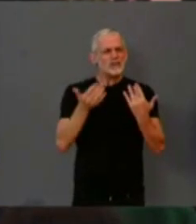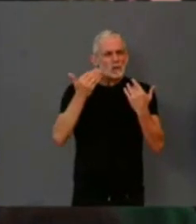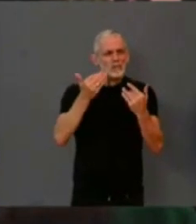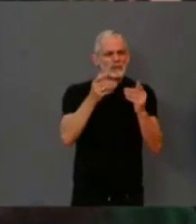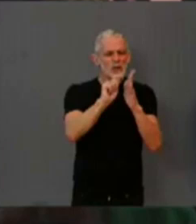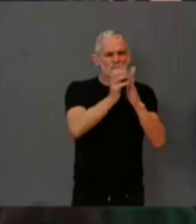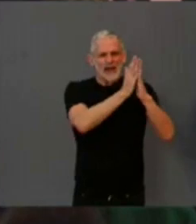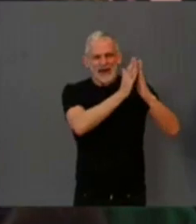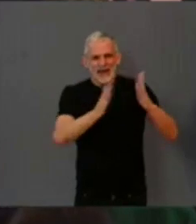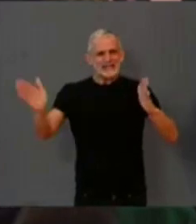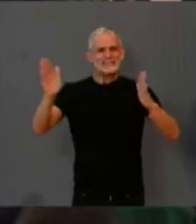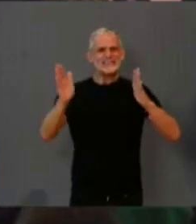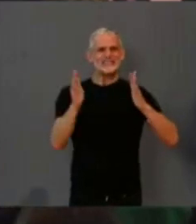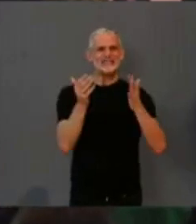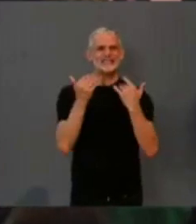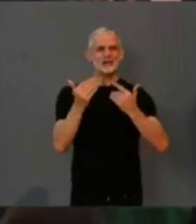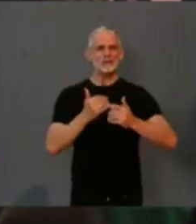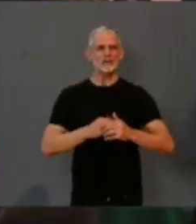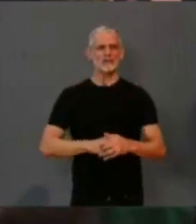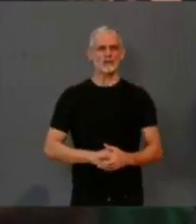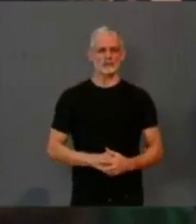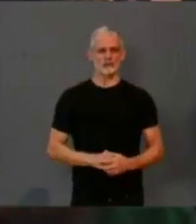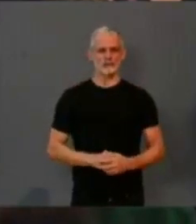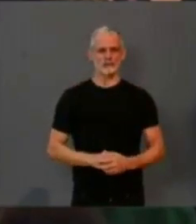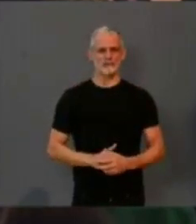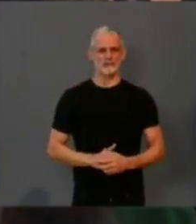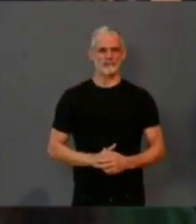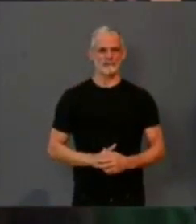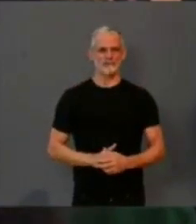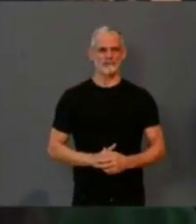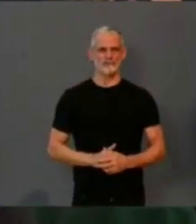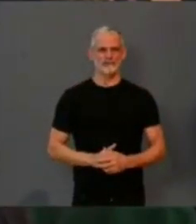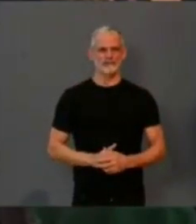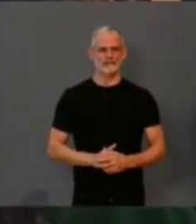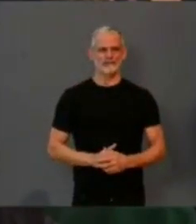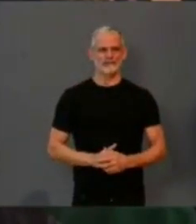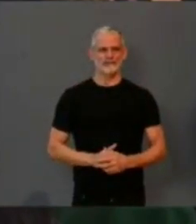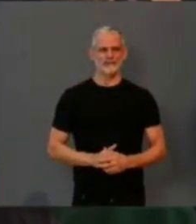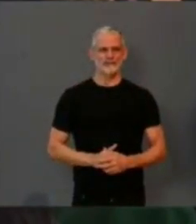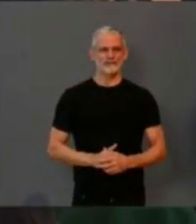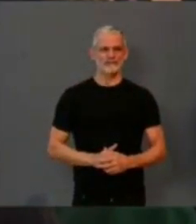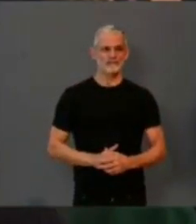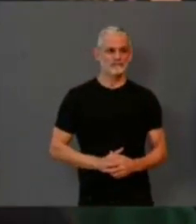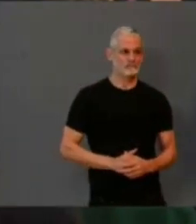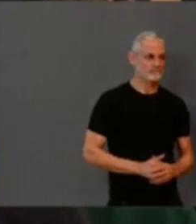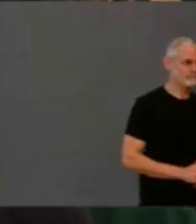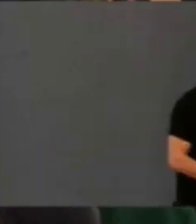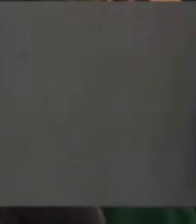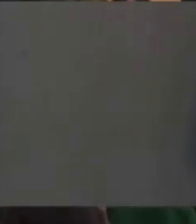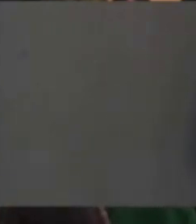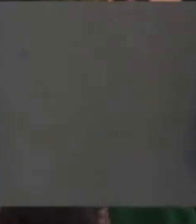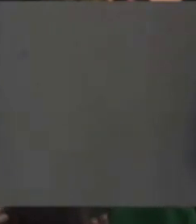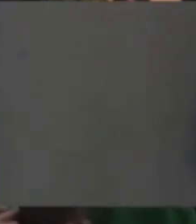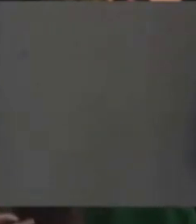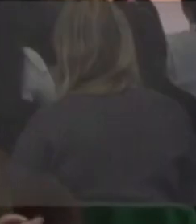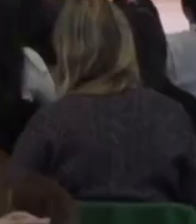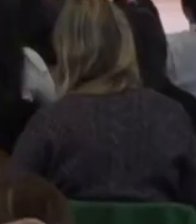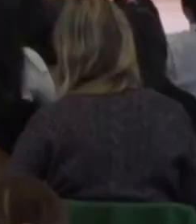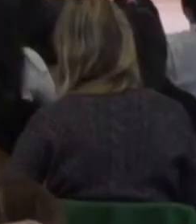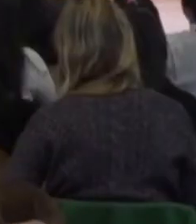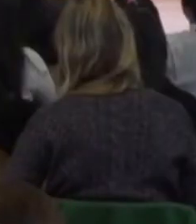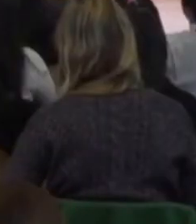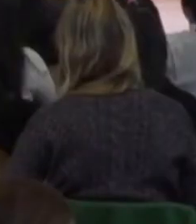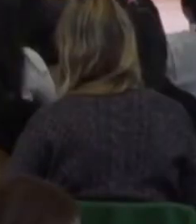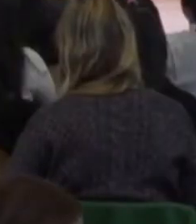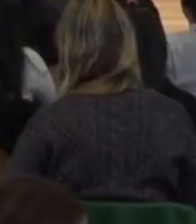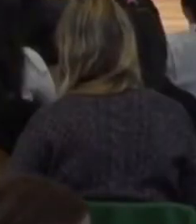empezar a intercambiar cara a cara pero que fue todo un recorrido que digo para mí es parte de